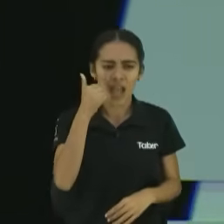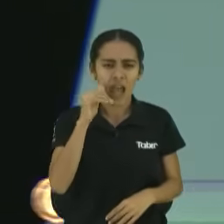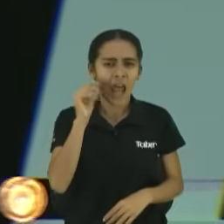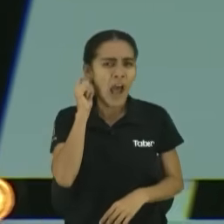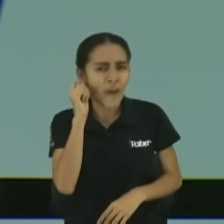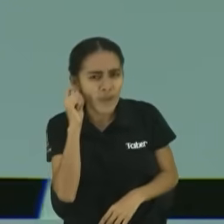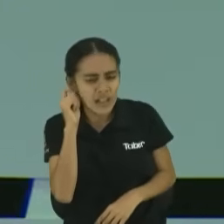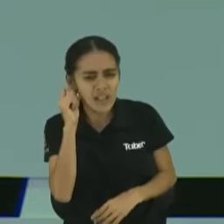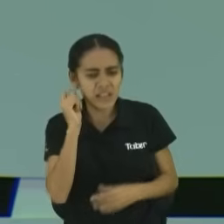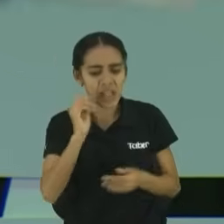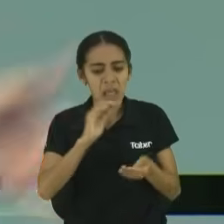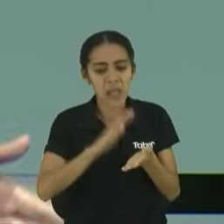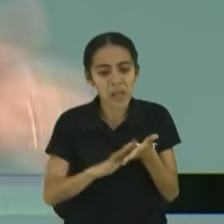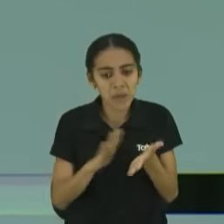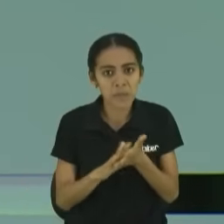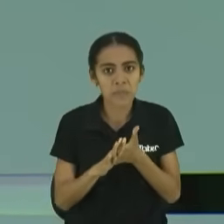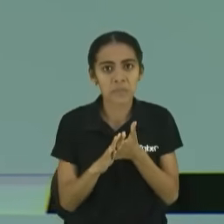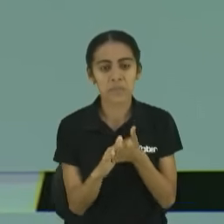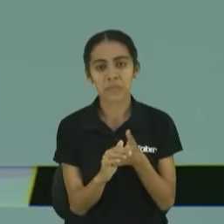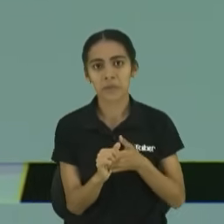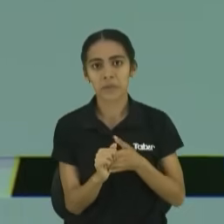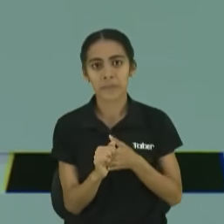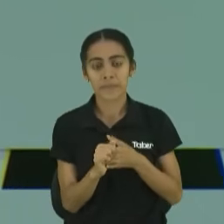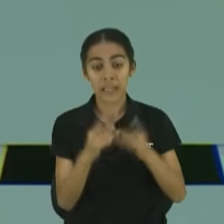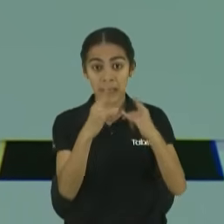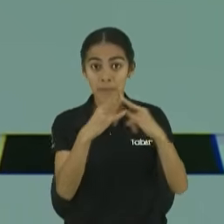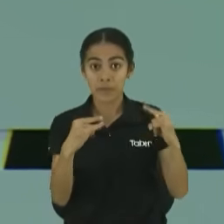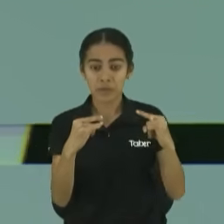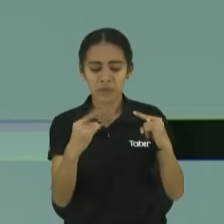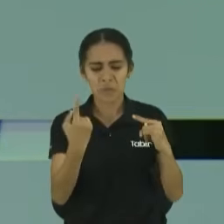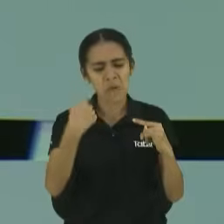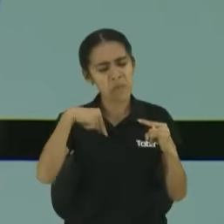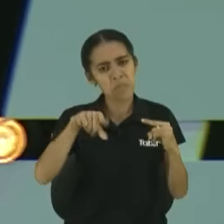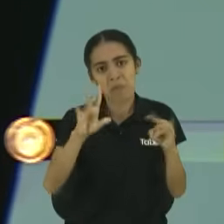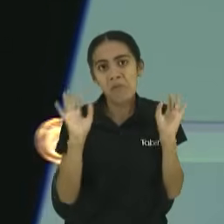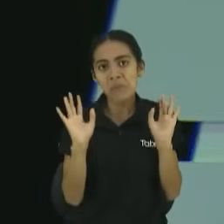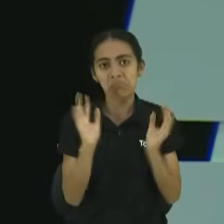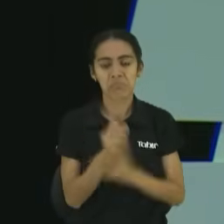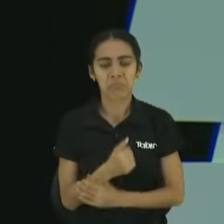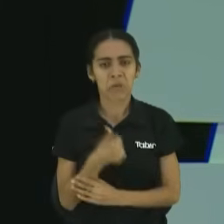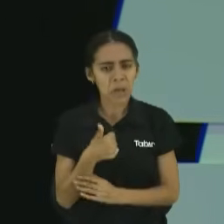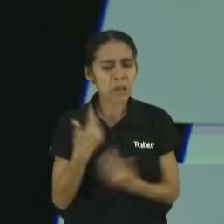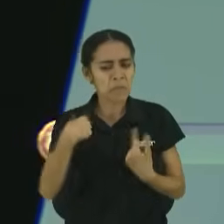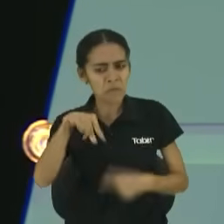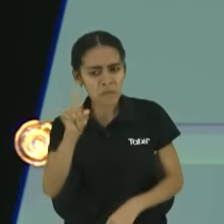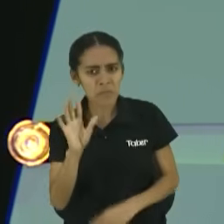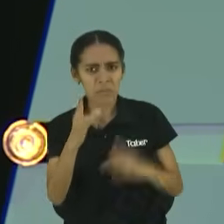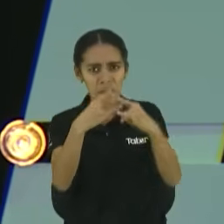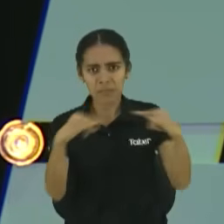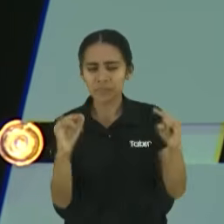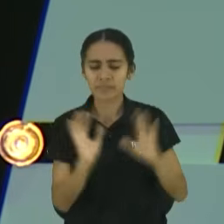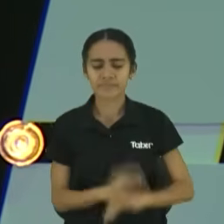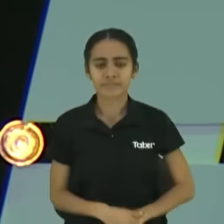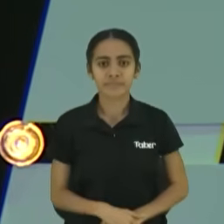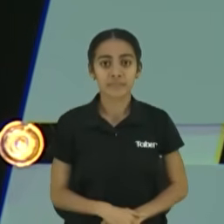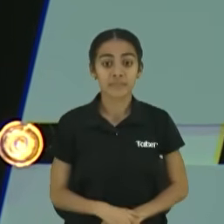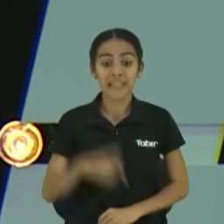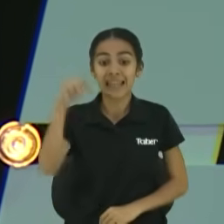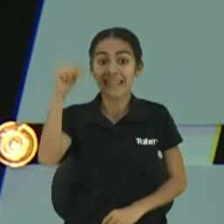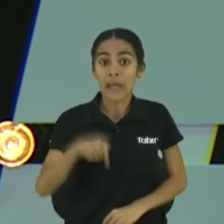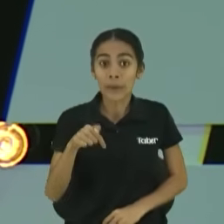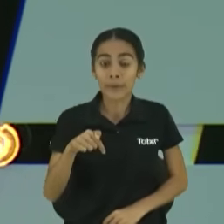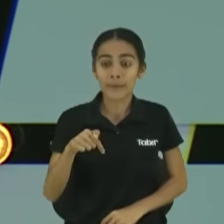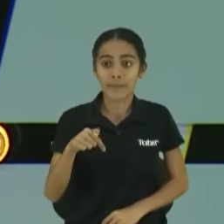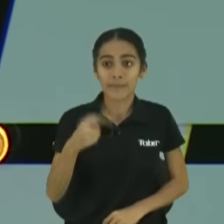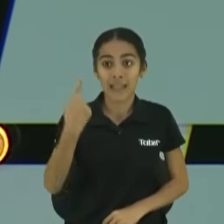cipote dijo, yo con tal de no estar en la casa y mi abuelita me paga el campamento, pues me voy para el campamento. Y a la hora de estar por allá,